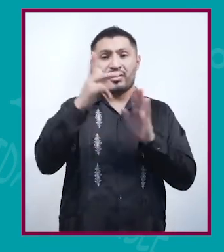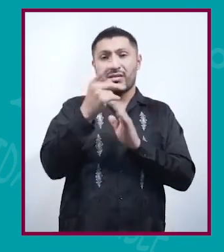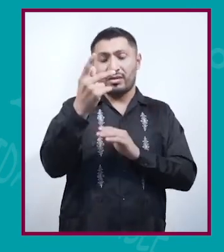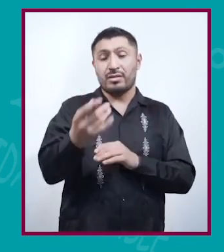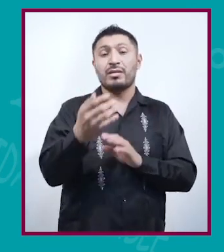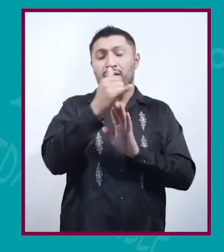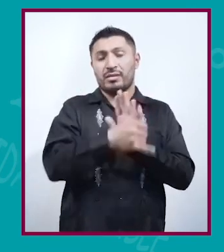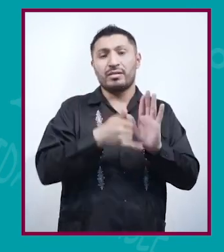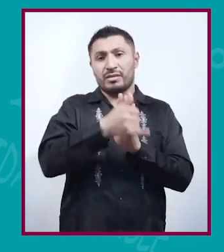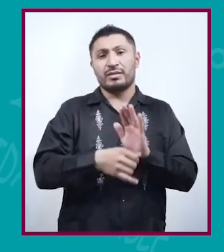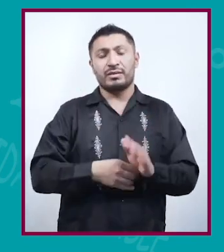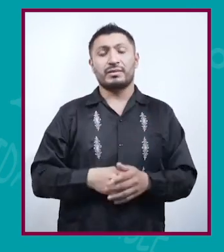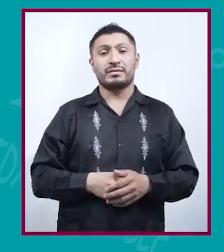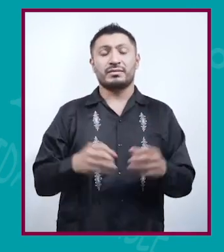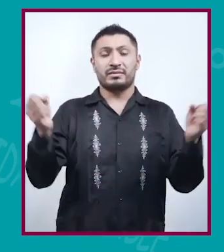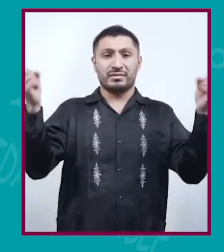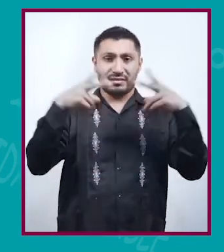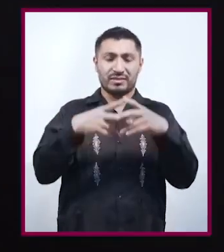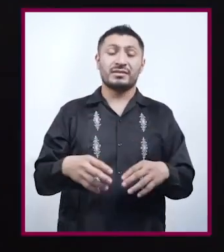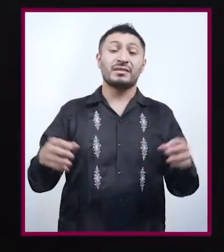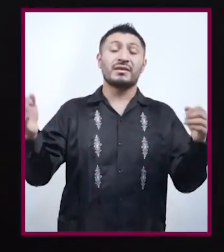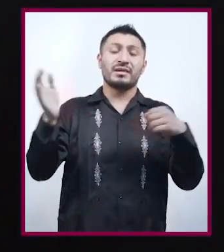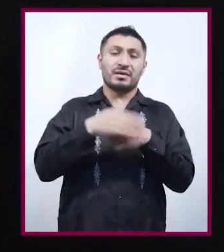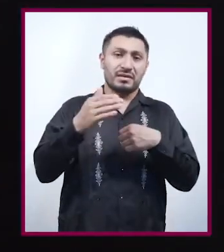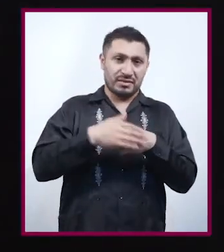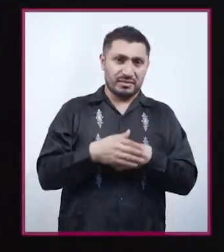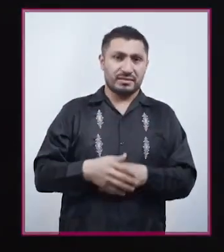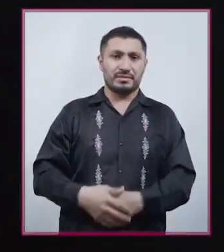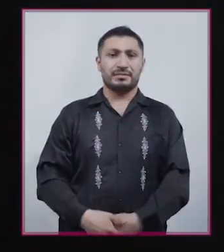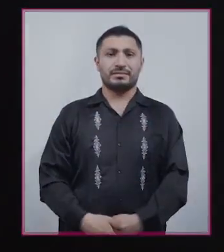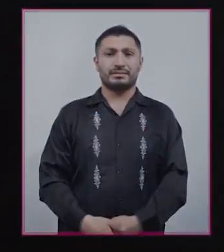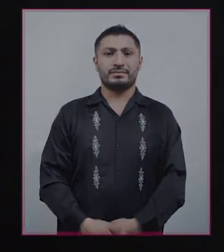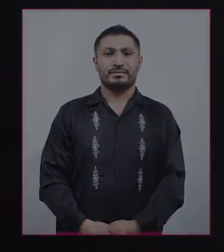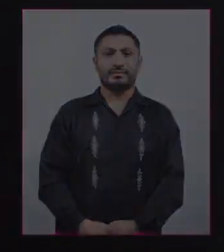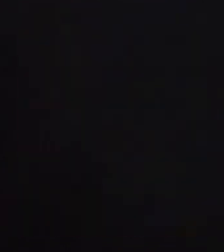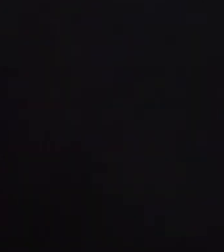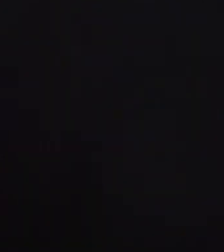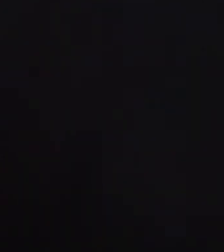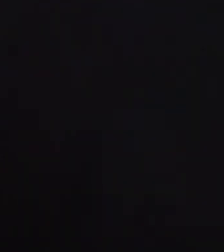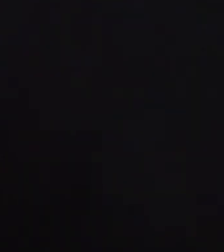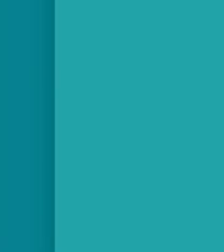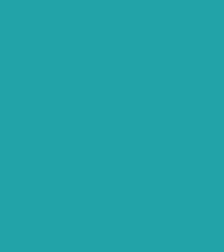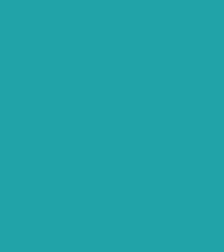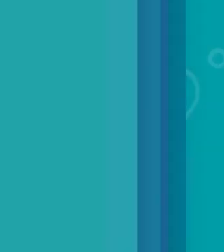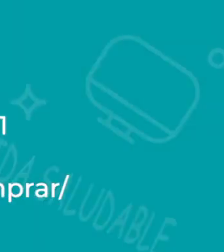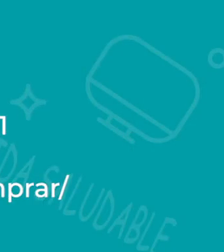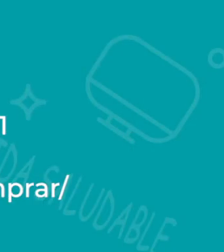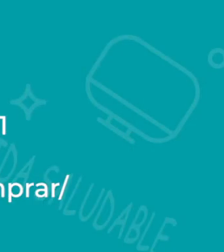programas de Jóvenes en TV en YouTube. Nos vemos y escuchamos muy pronto.